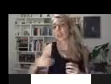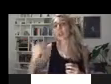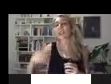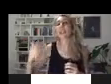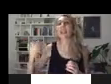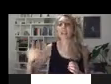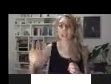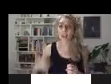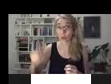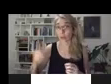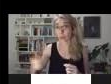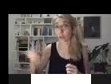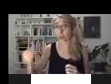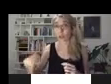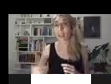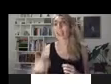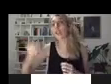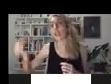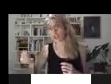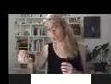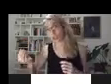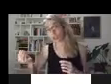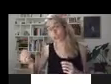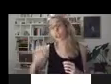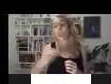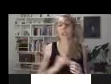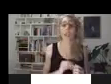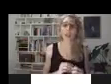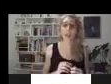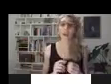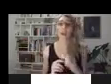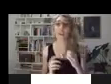ese efecto genera un efecto rebote en otros